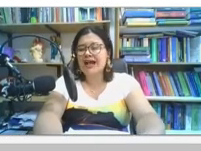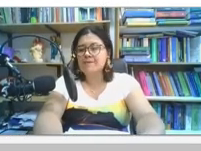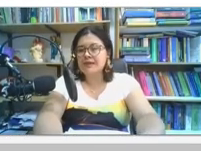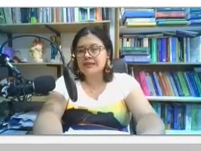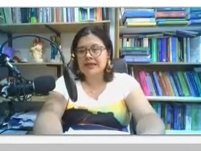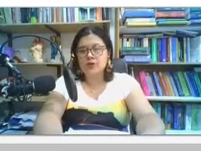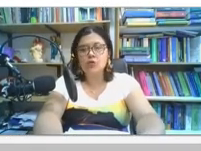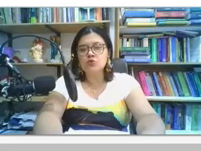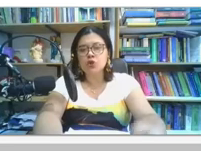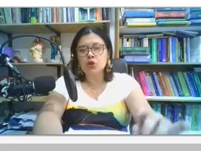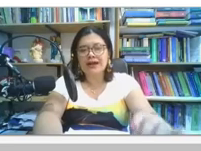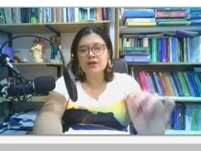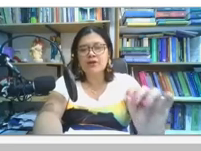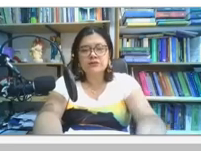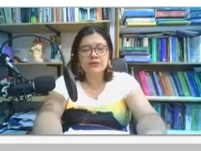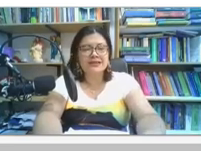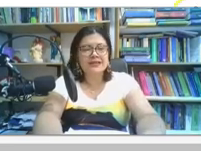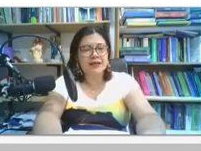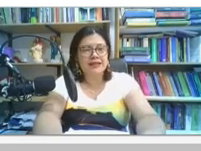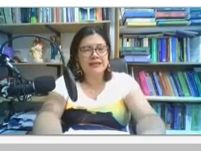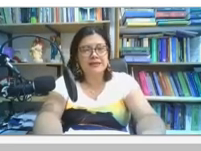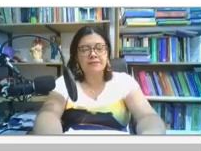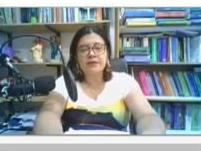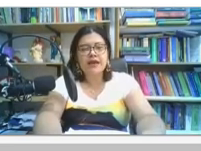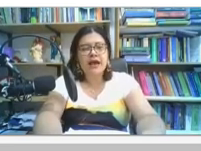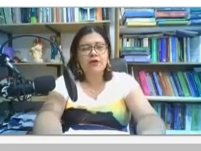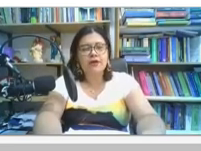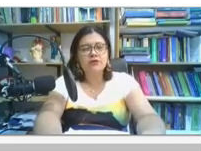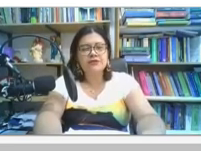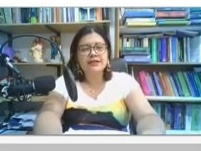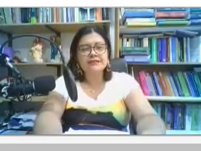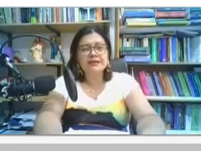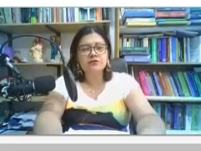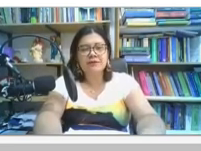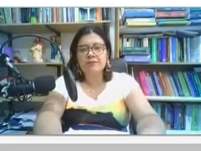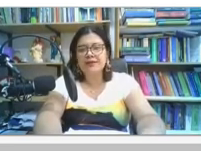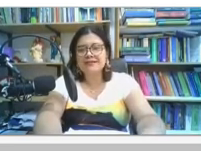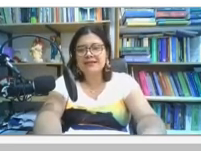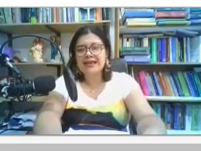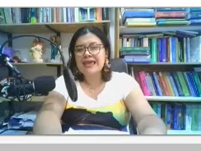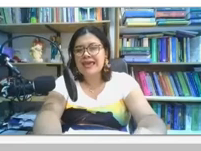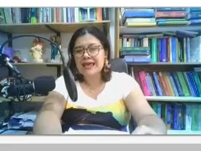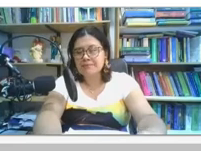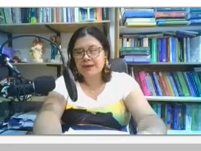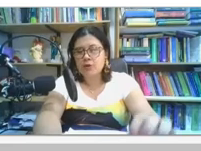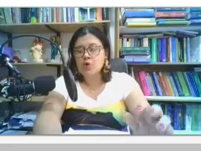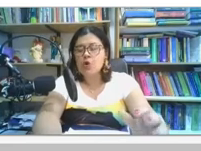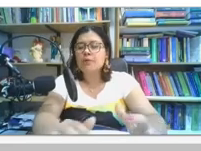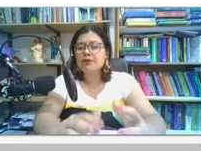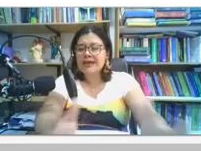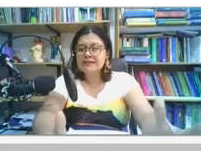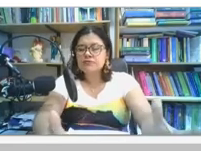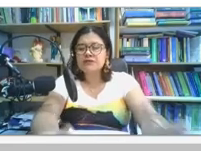ambiental un solo cargo en la ciudad de barranquilla ahora entonces regresemos para poder hacer el pago